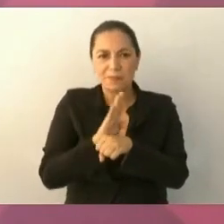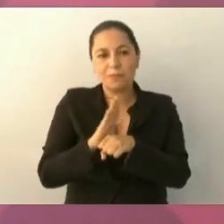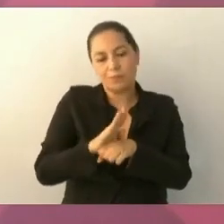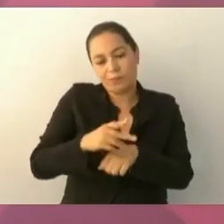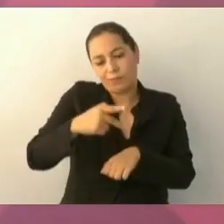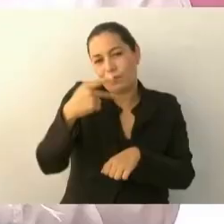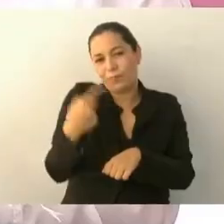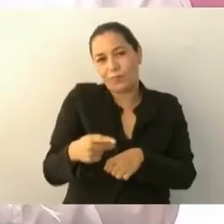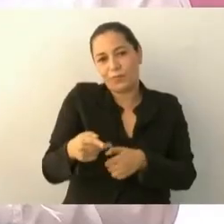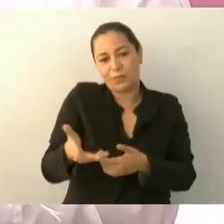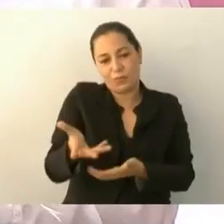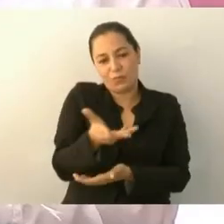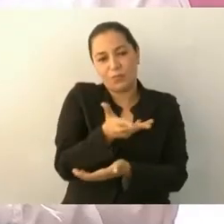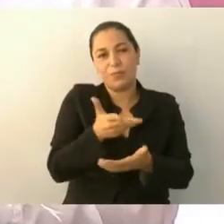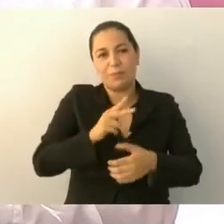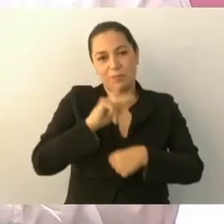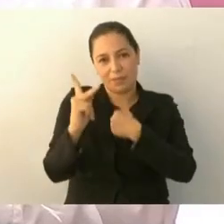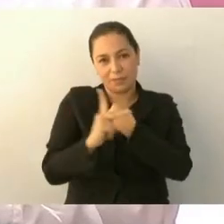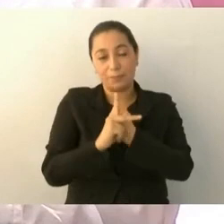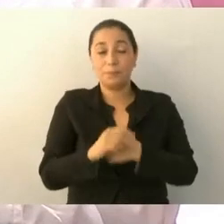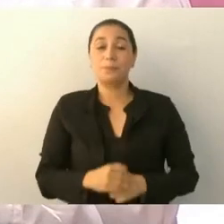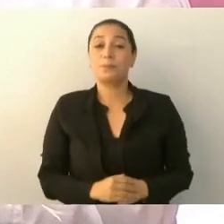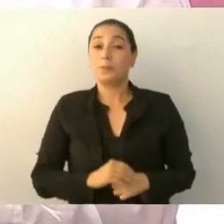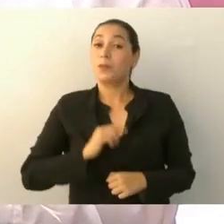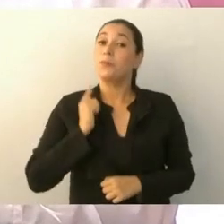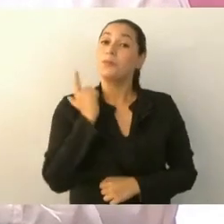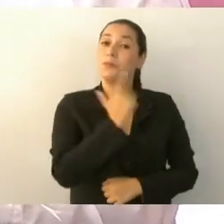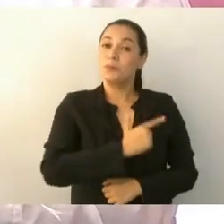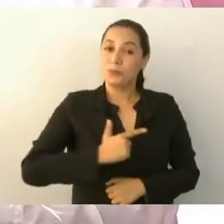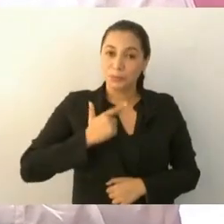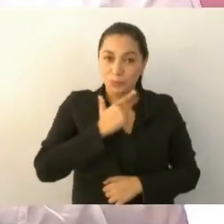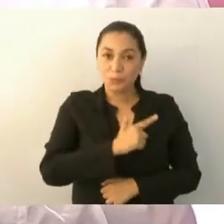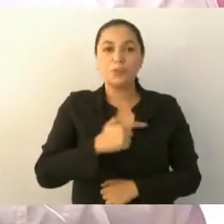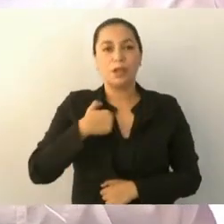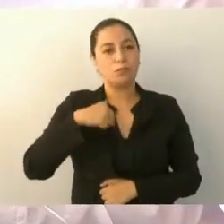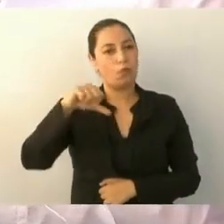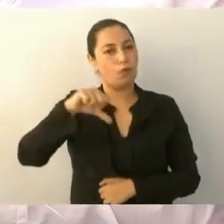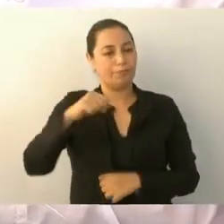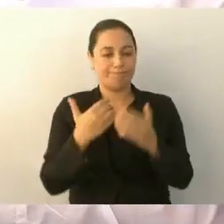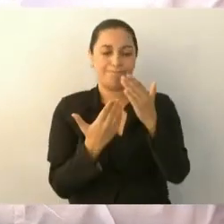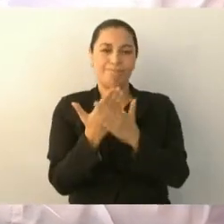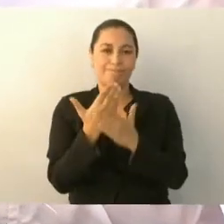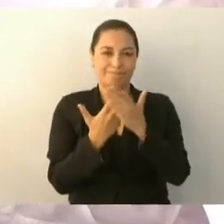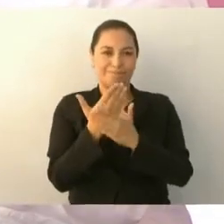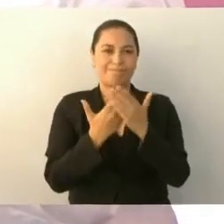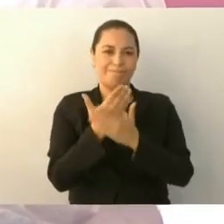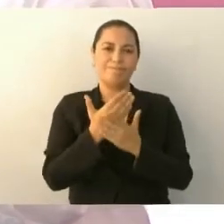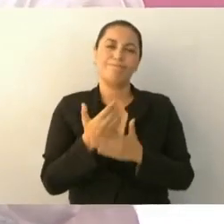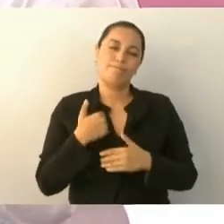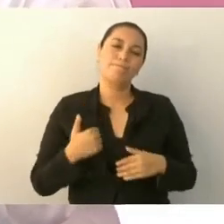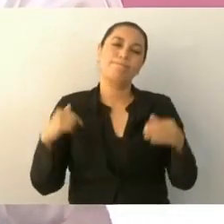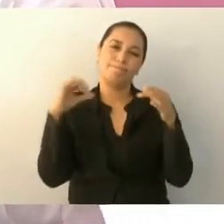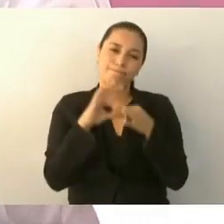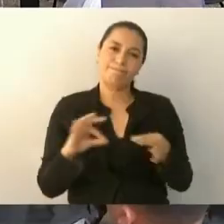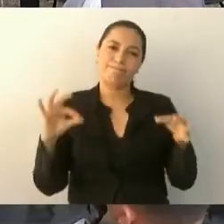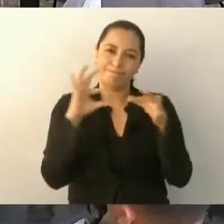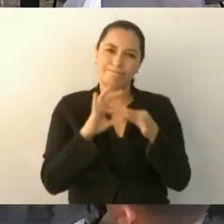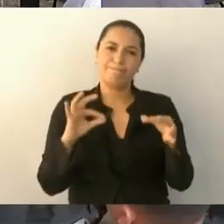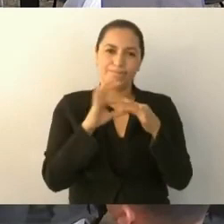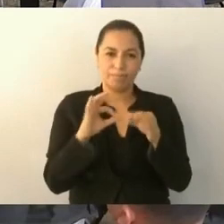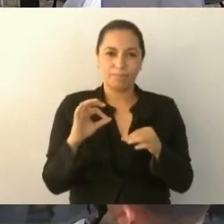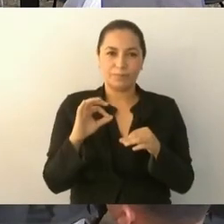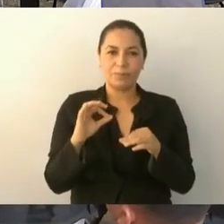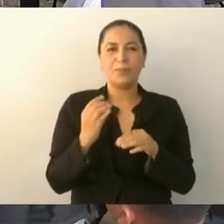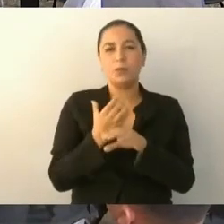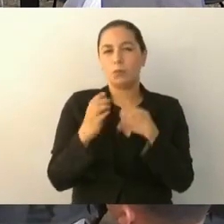país. Yo muchísimo gusto, ya hoy en la mañana hablé de lo que le pedí